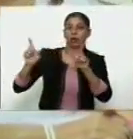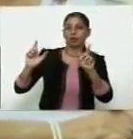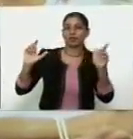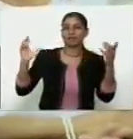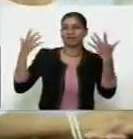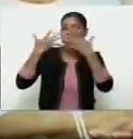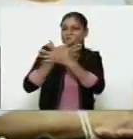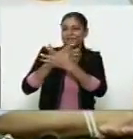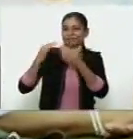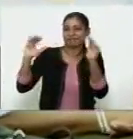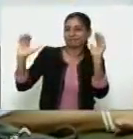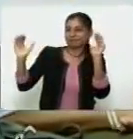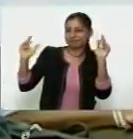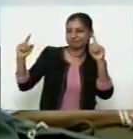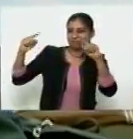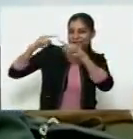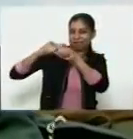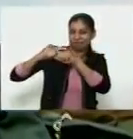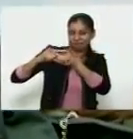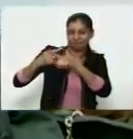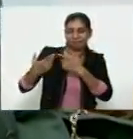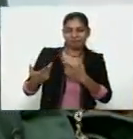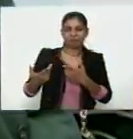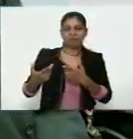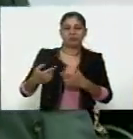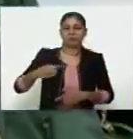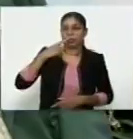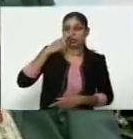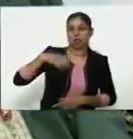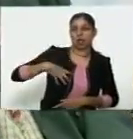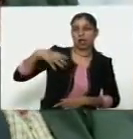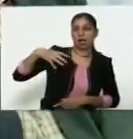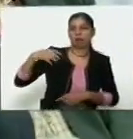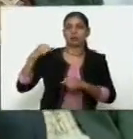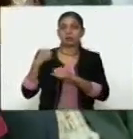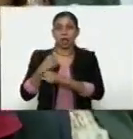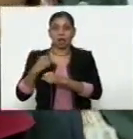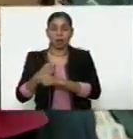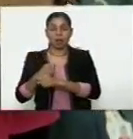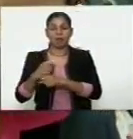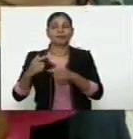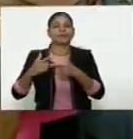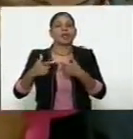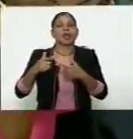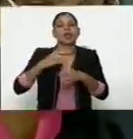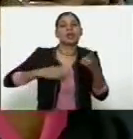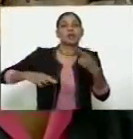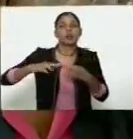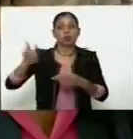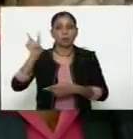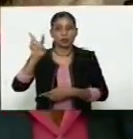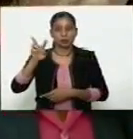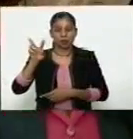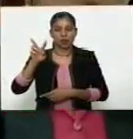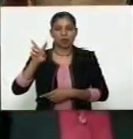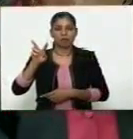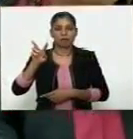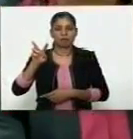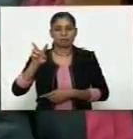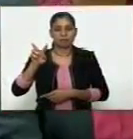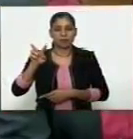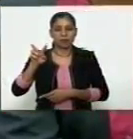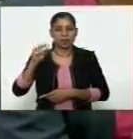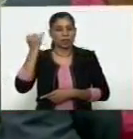la contradicción capital trabajo. Por eso la revolución bolivariana, el ideario